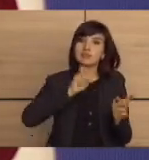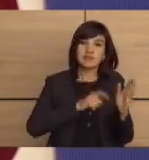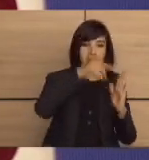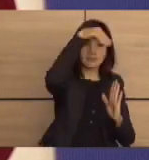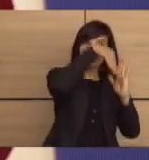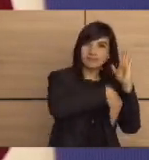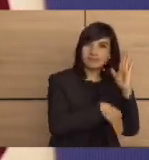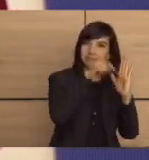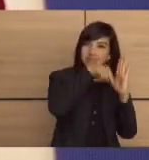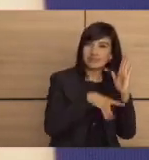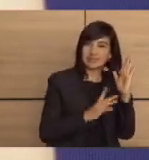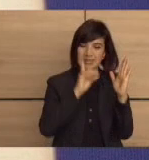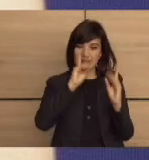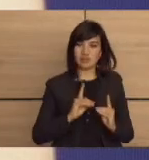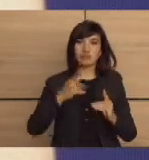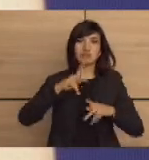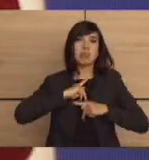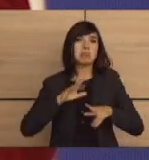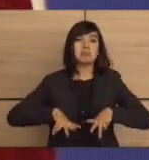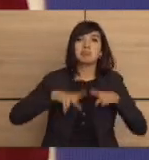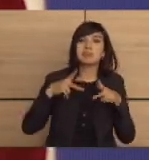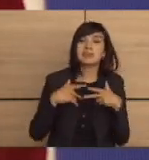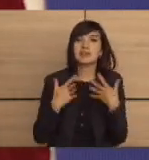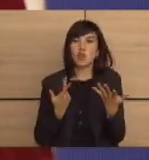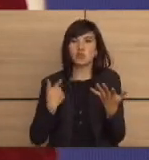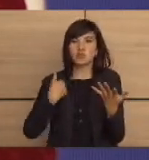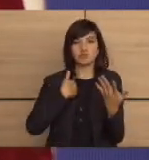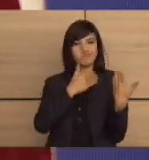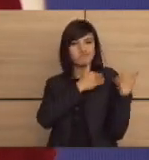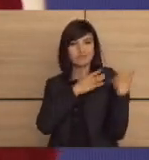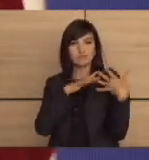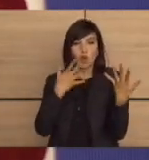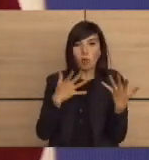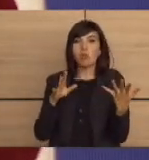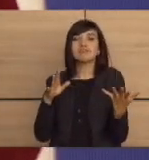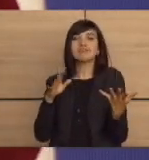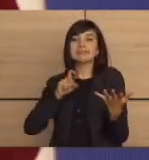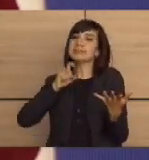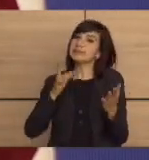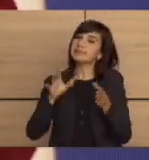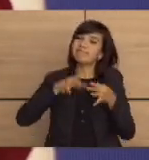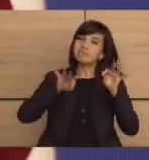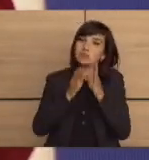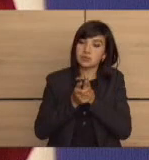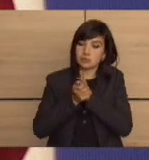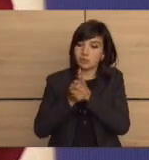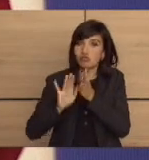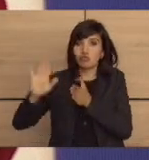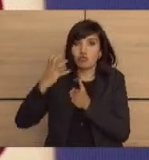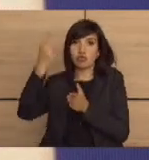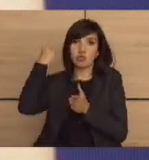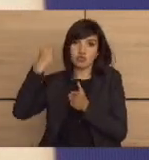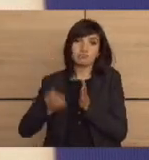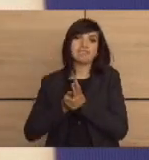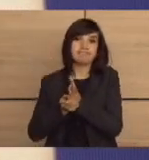las decisiones que tomamos, de cómo tenemos que ser responsables. Entonces, yo creo que el método de la historia es bueno.